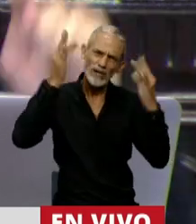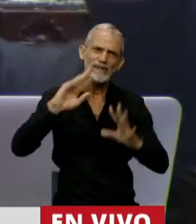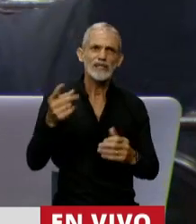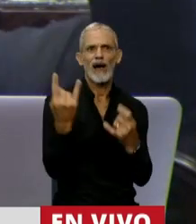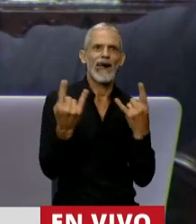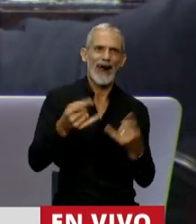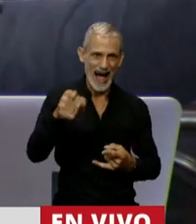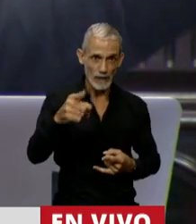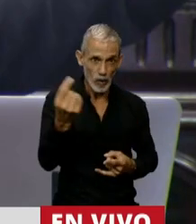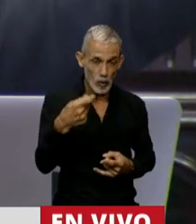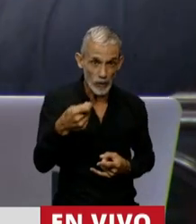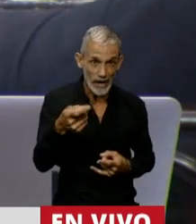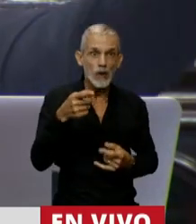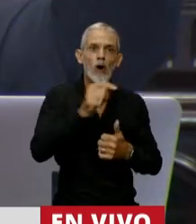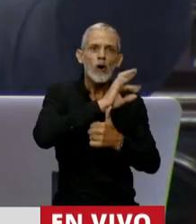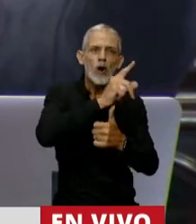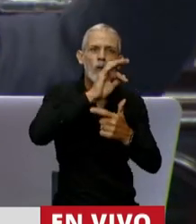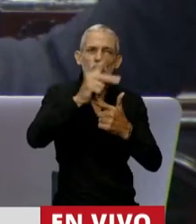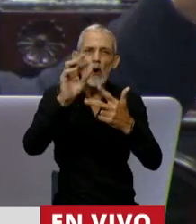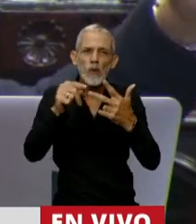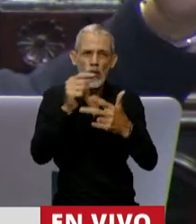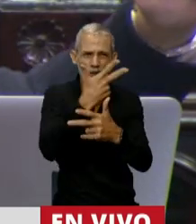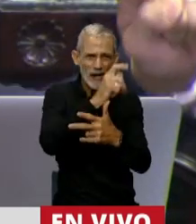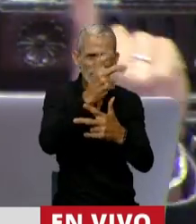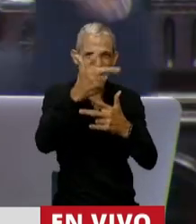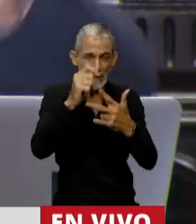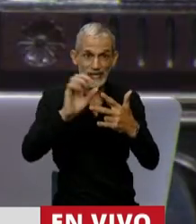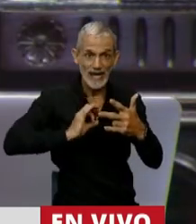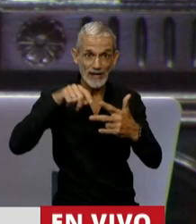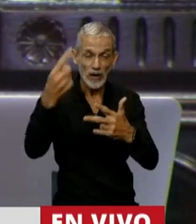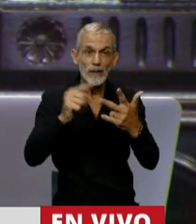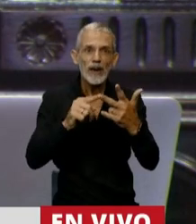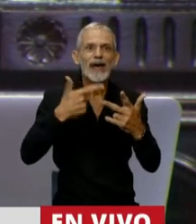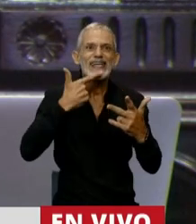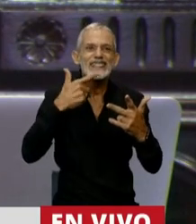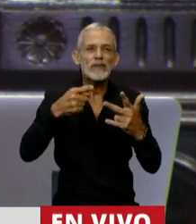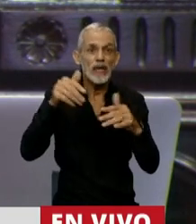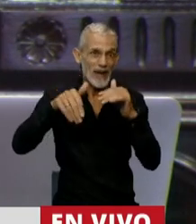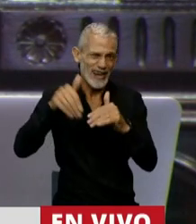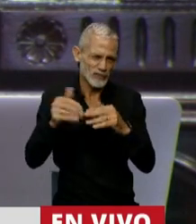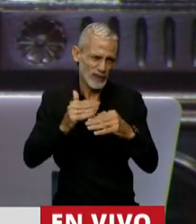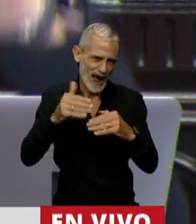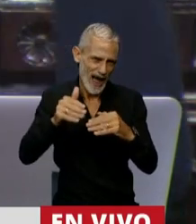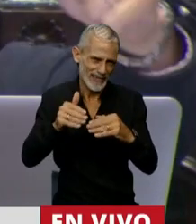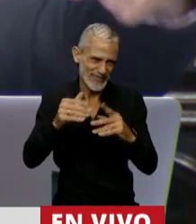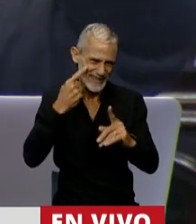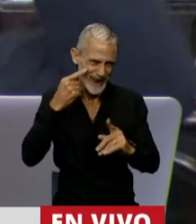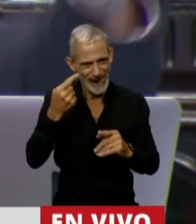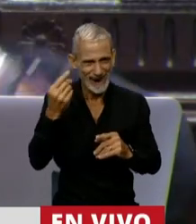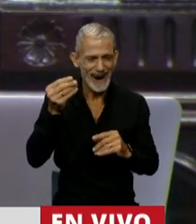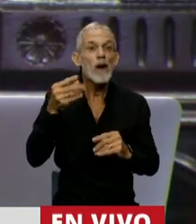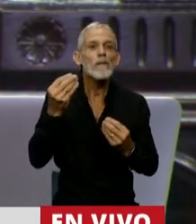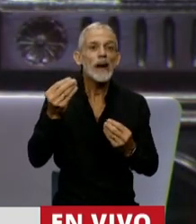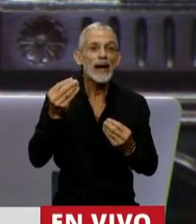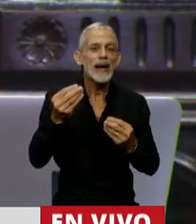cara, que ese robo que te hacen durante los primeros trimestres y ese regalo que te van a hacer antes de las elecciones es la trampa para